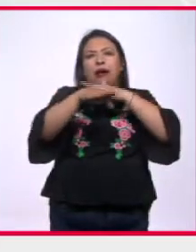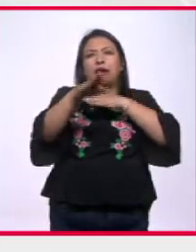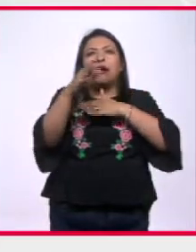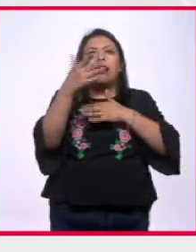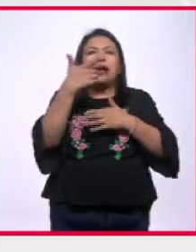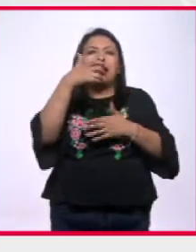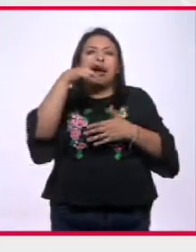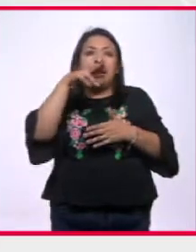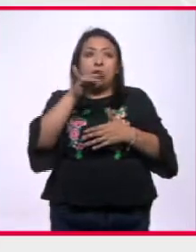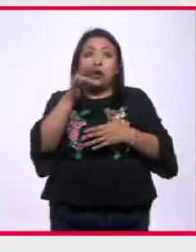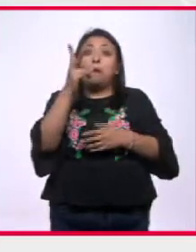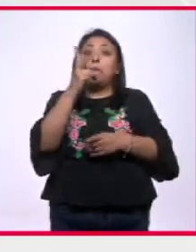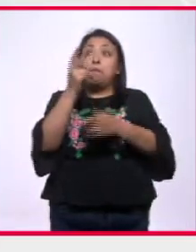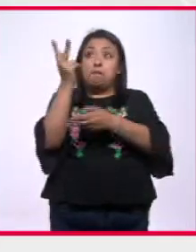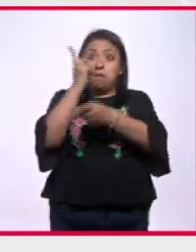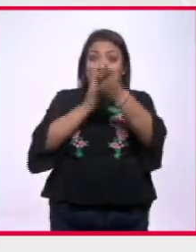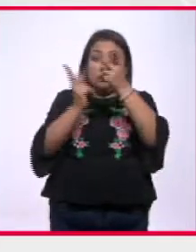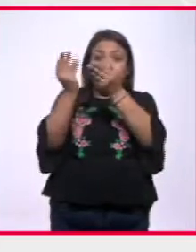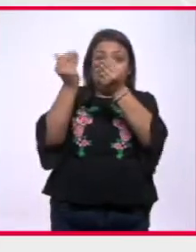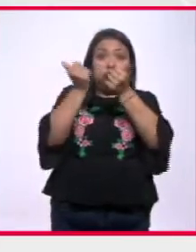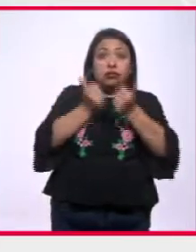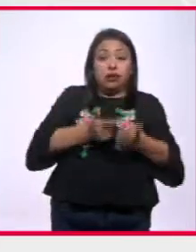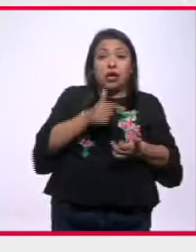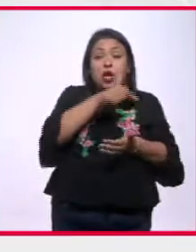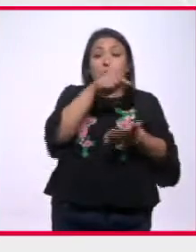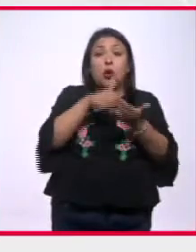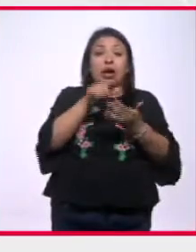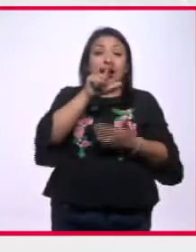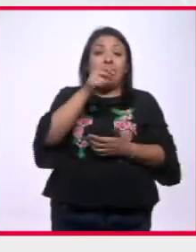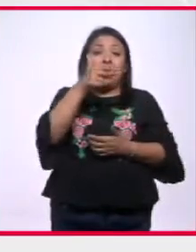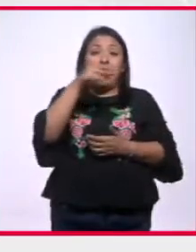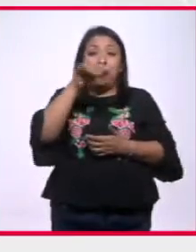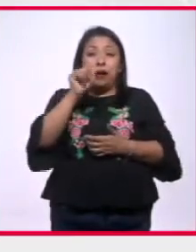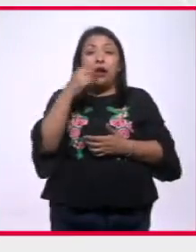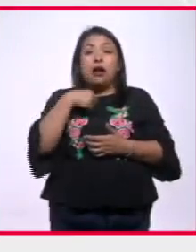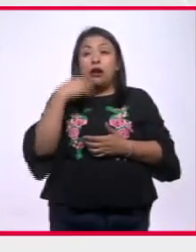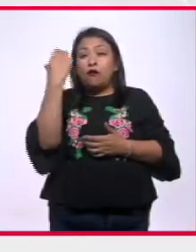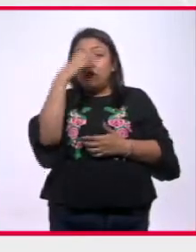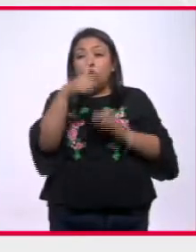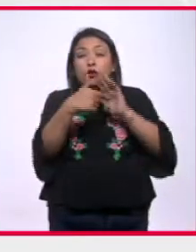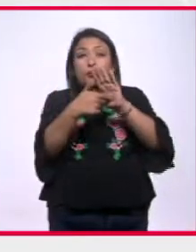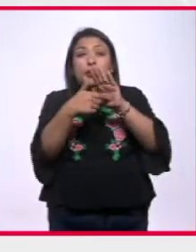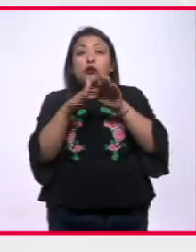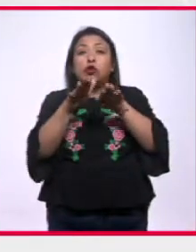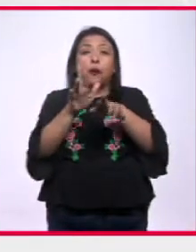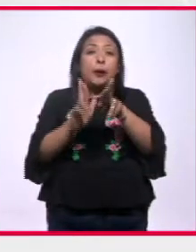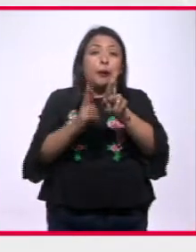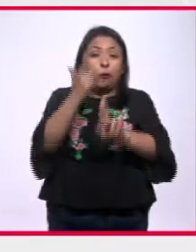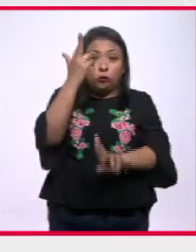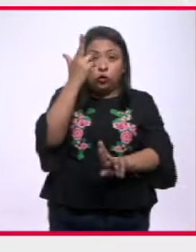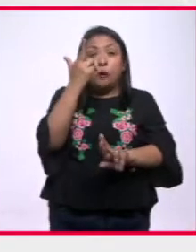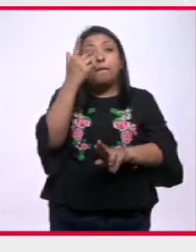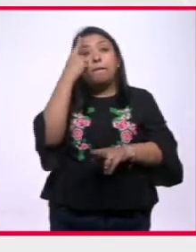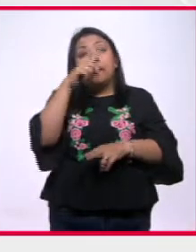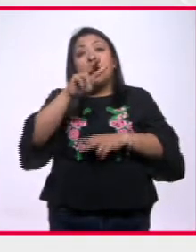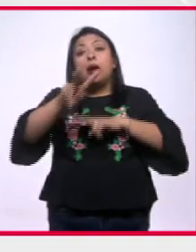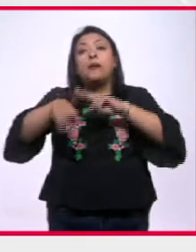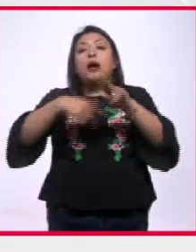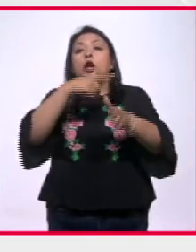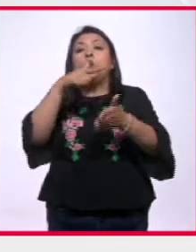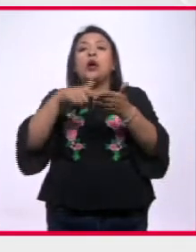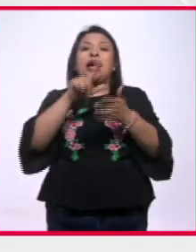y viene para acá ya viene en camino a la habana las fotos que exhibieron de la revolución es para llevarlos a la habana vieja